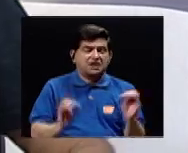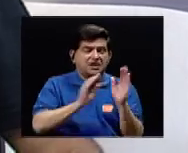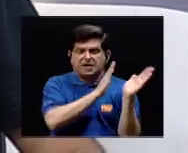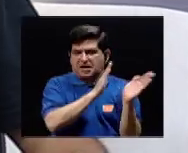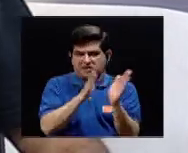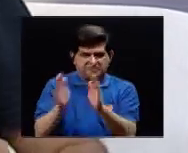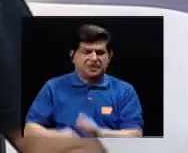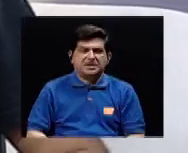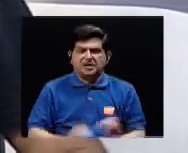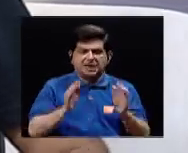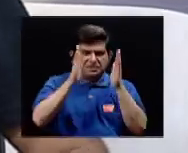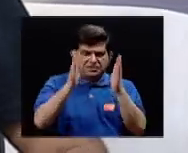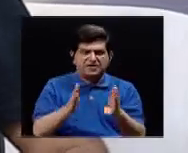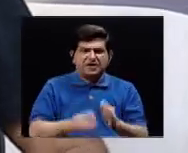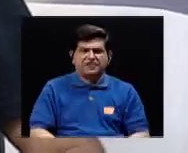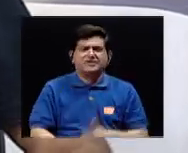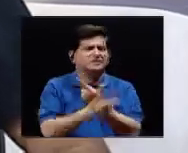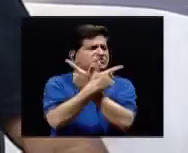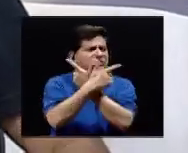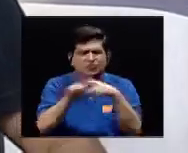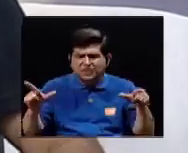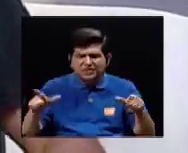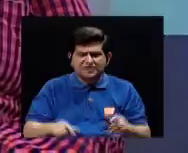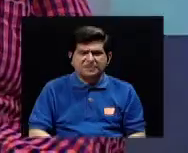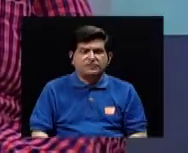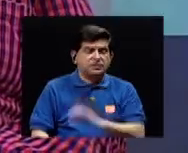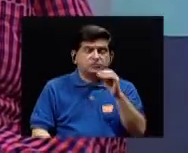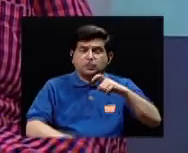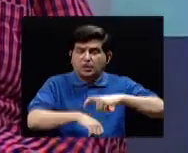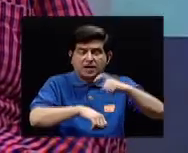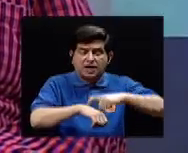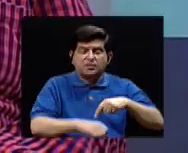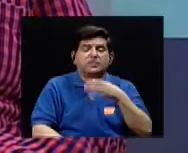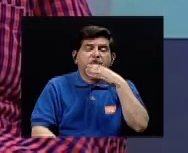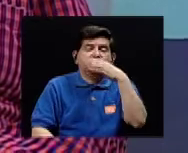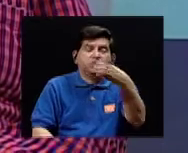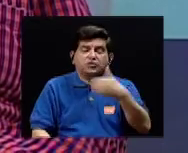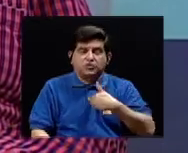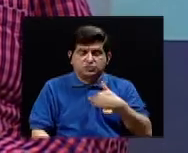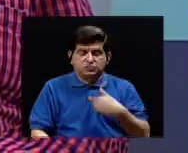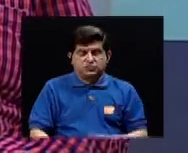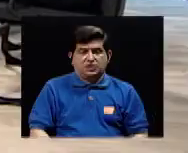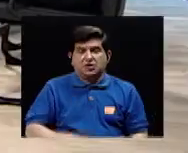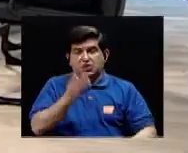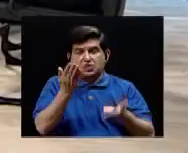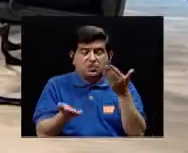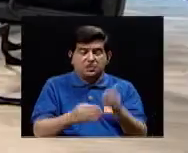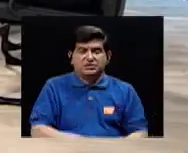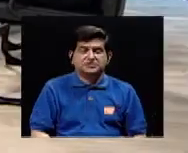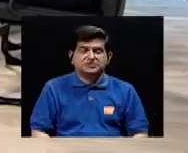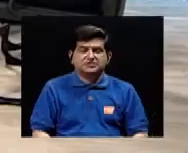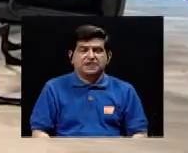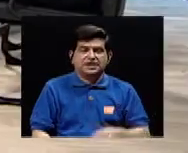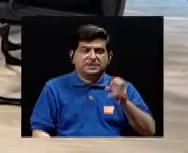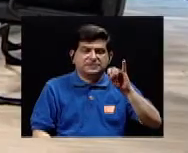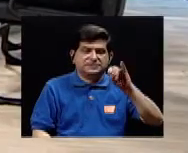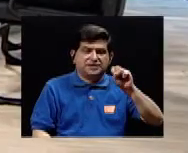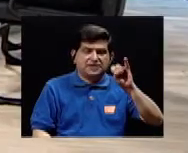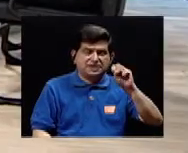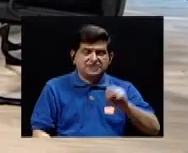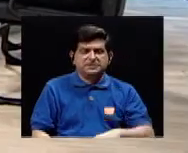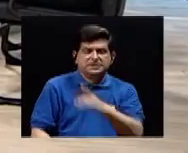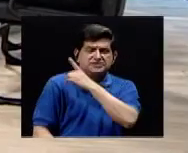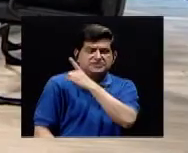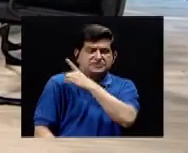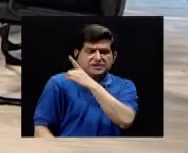nada planeado, nadie sabe. Son espontáneos. Sí, o en el momento hay una sugerencia de ahí, ¿verdad? Porque Isis llega y dirige y